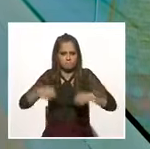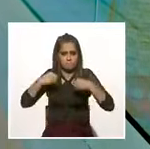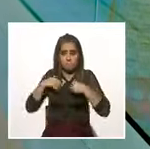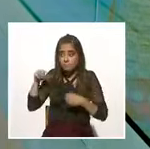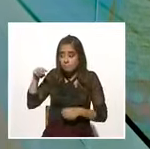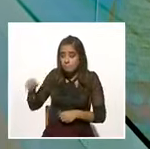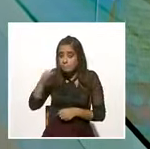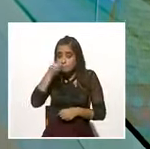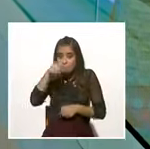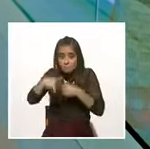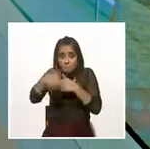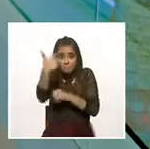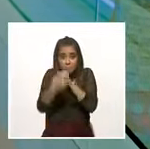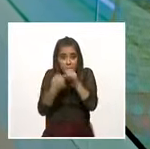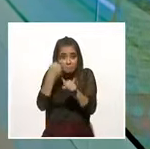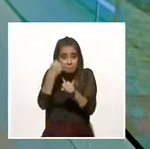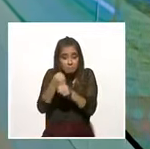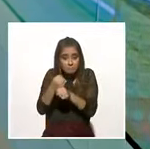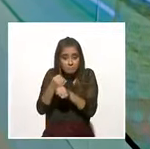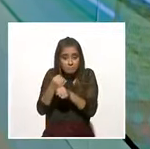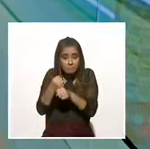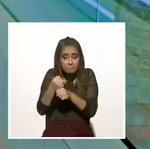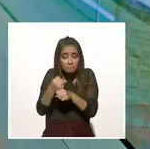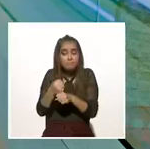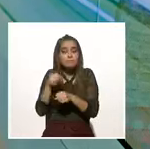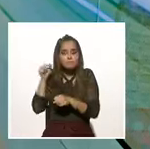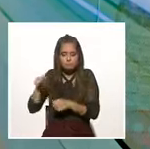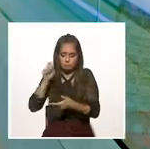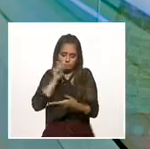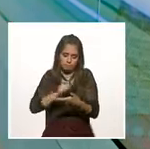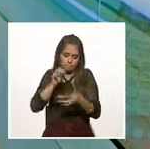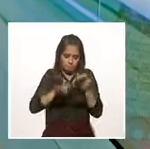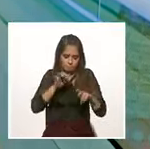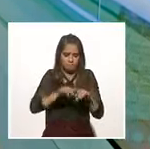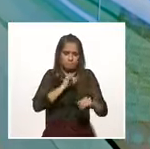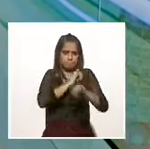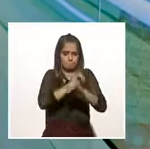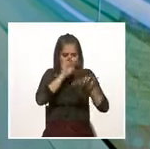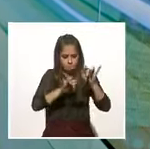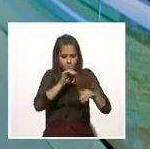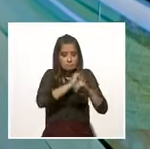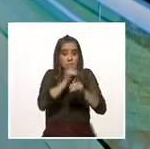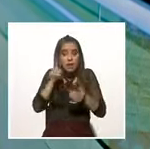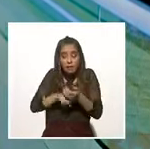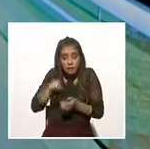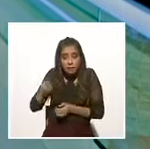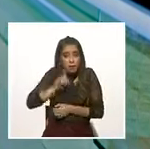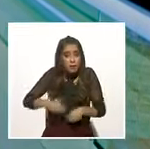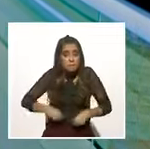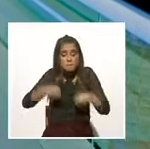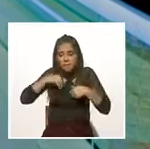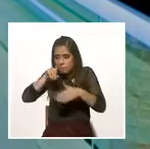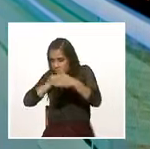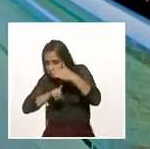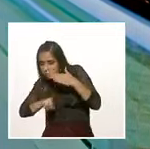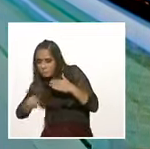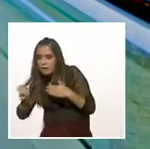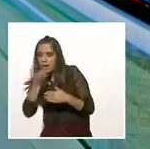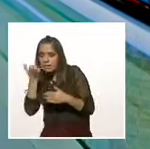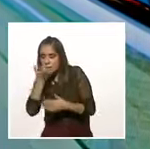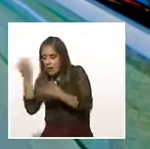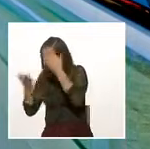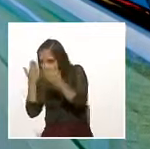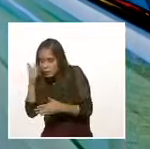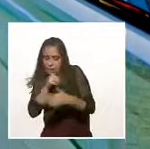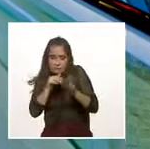12 años, escribía en un blog cómo iba a clases de forma clandestina, reivindicando el derecho que tenía